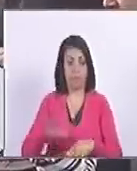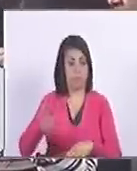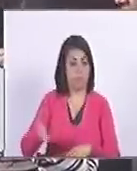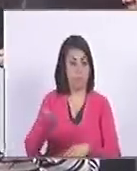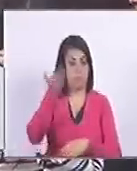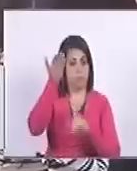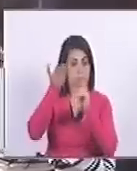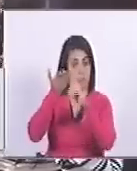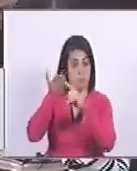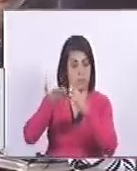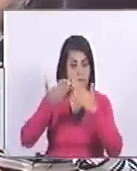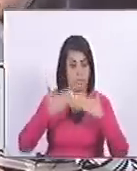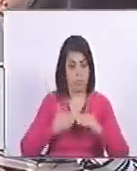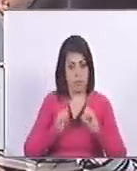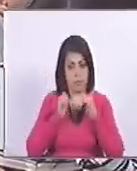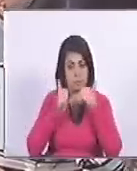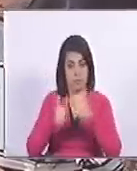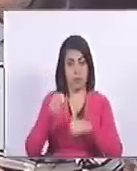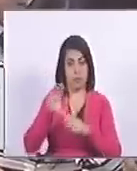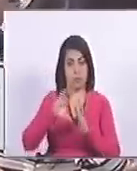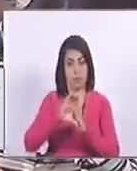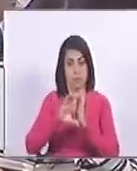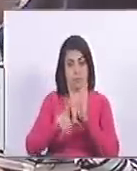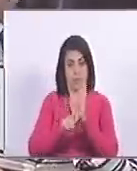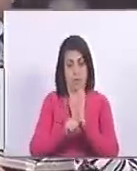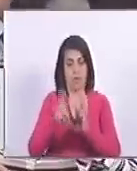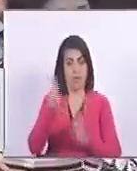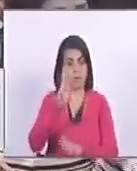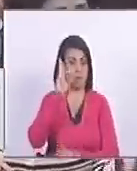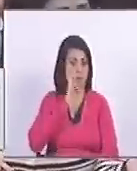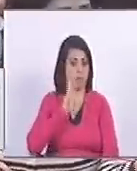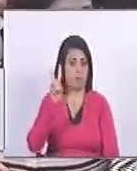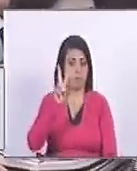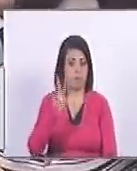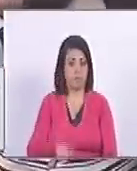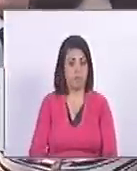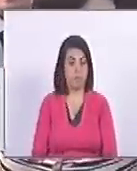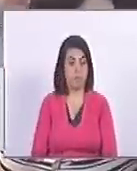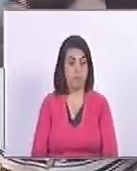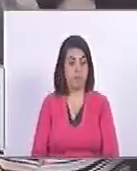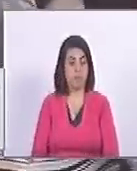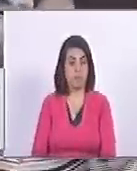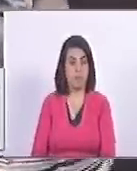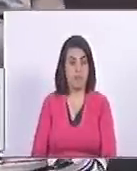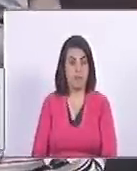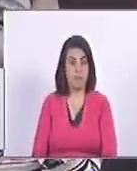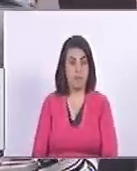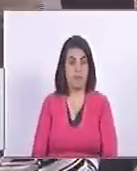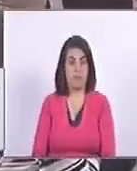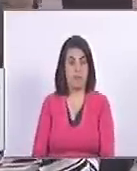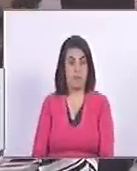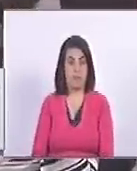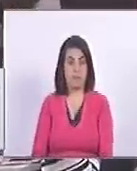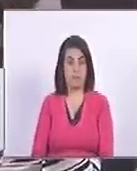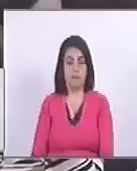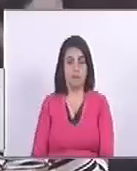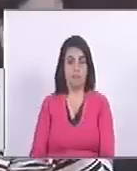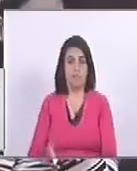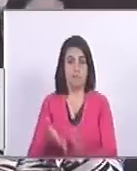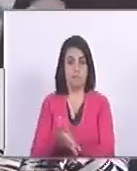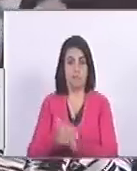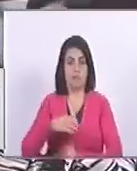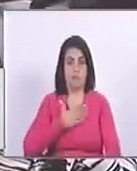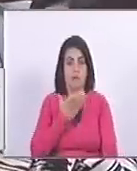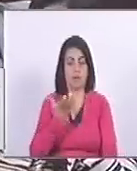supremos del preámbulo de la Constitución de la República Bolivariana de Venezuela, en el entendido de lo que significa el canto